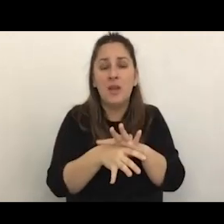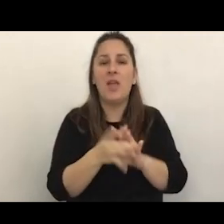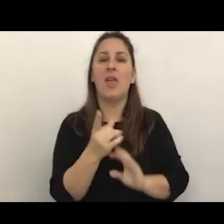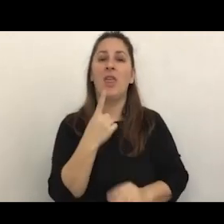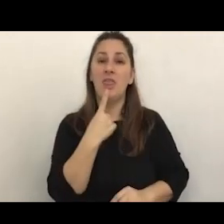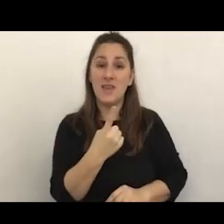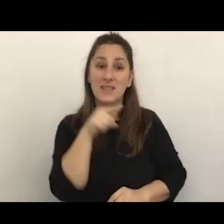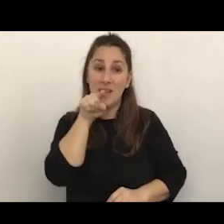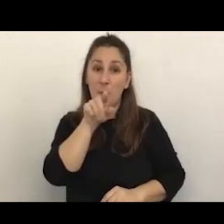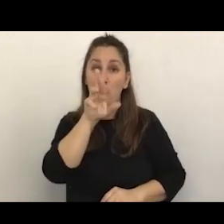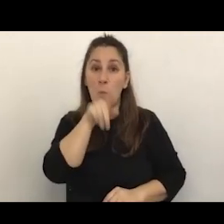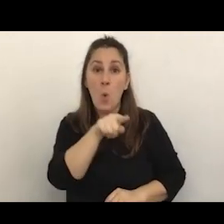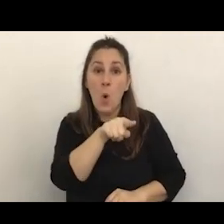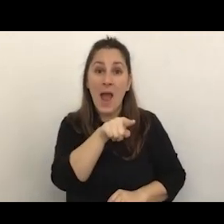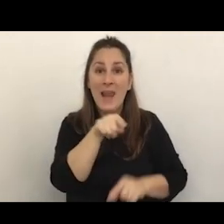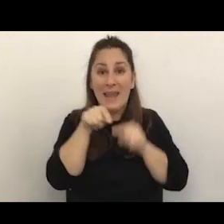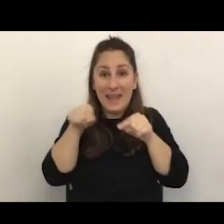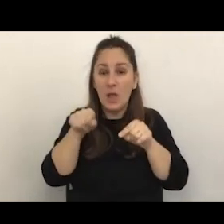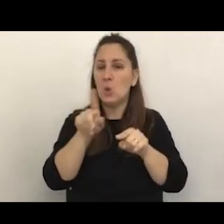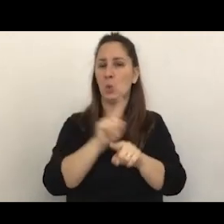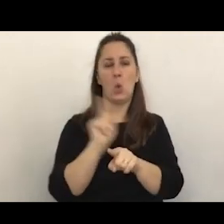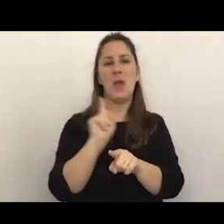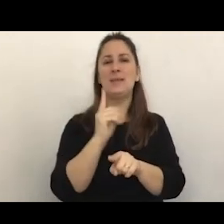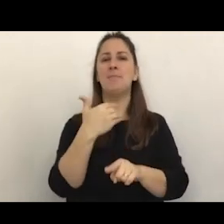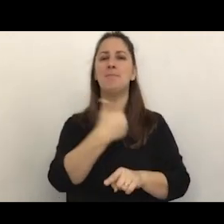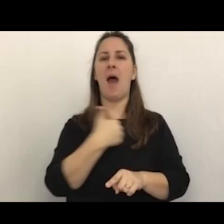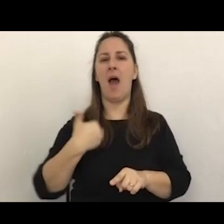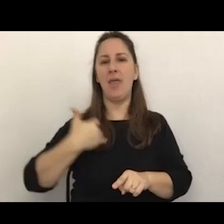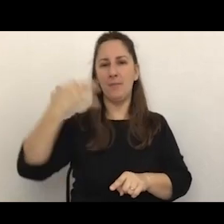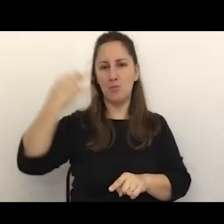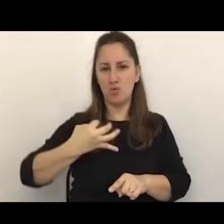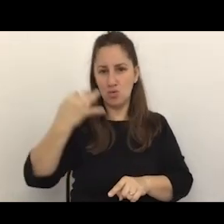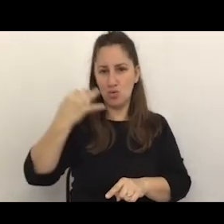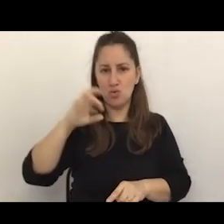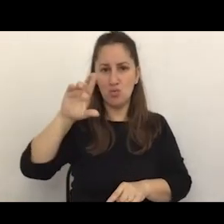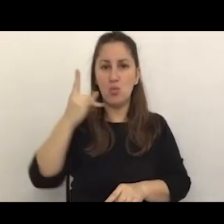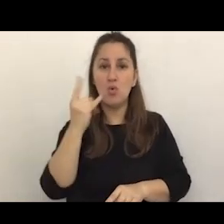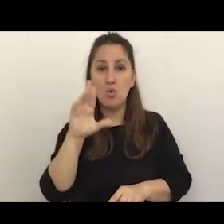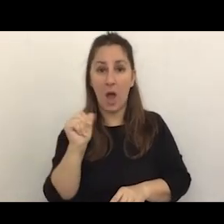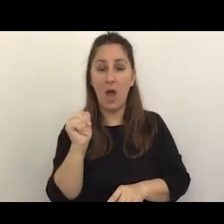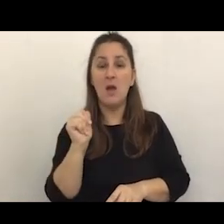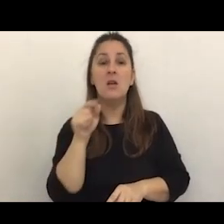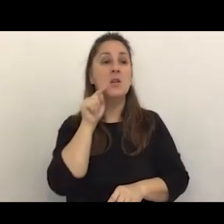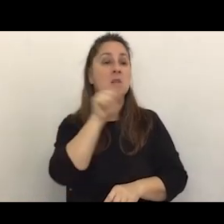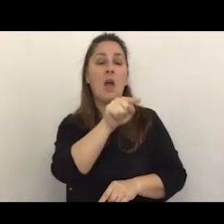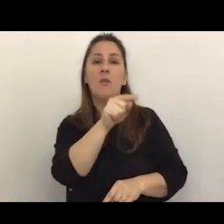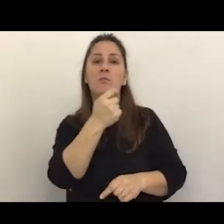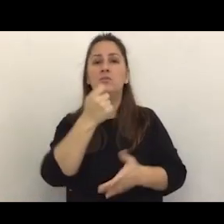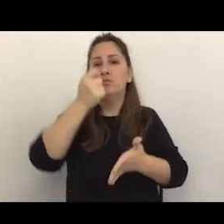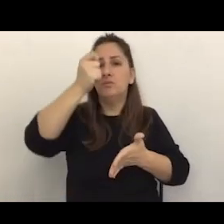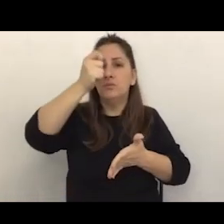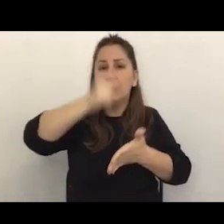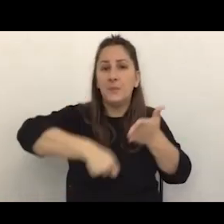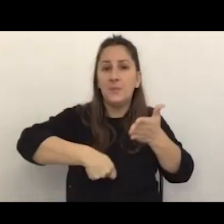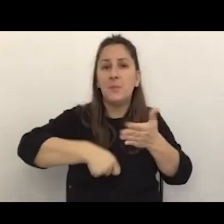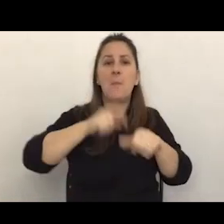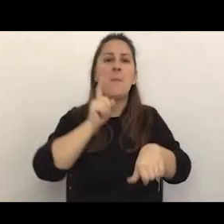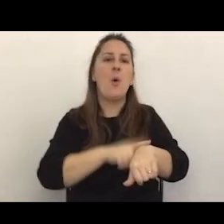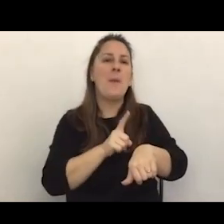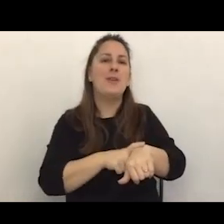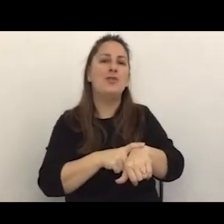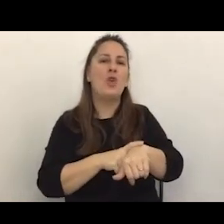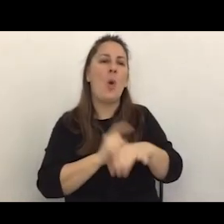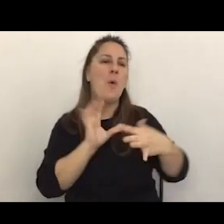mujer no era la madre. O sea, que ella no había prestado consentimiento desde el punto de vista